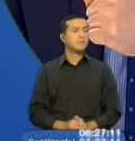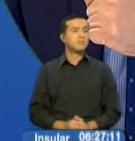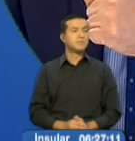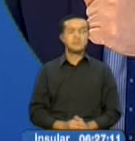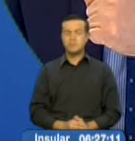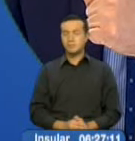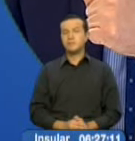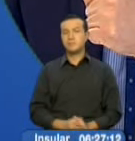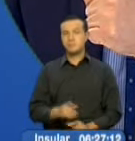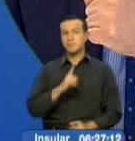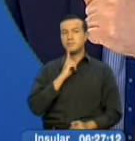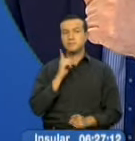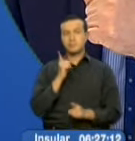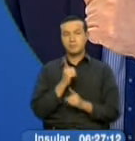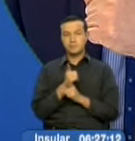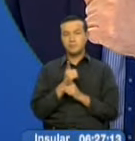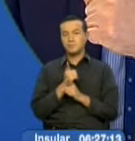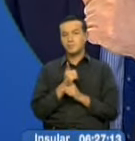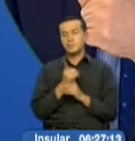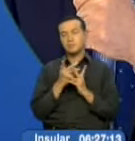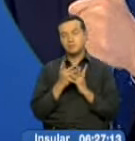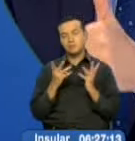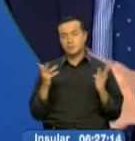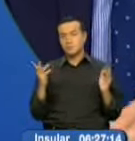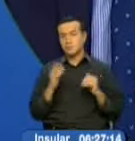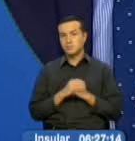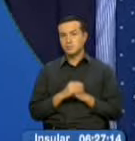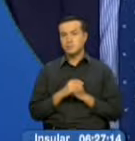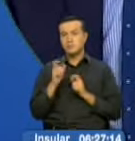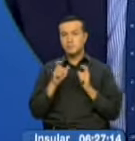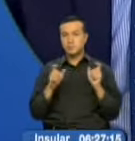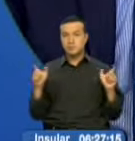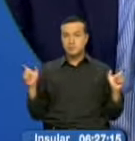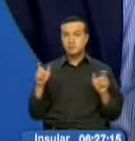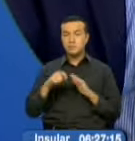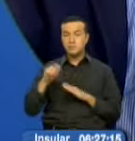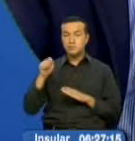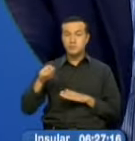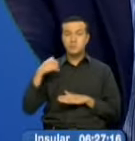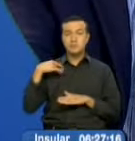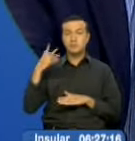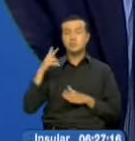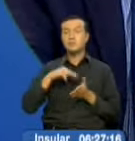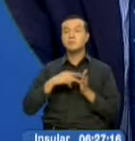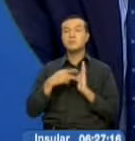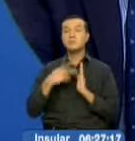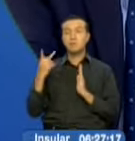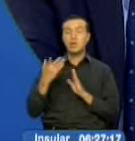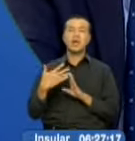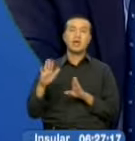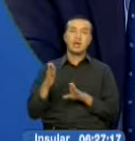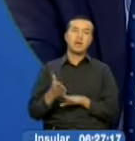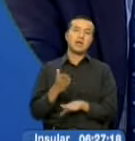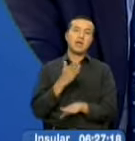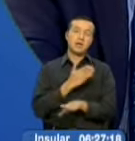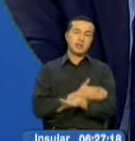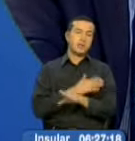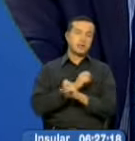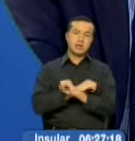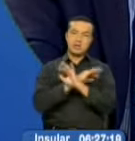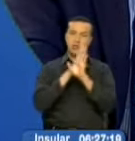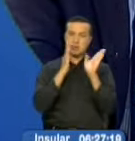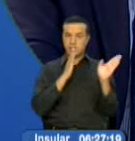Por supuesto, las nulidades son taxativas para las personas que no son abogados, significa que están previa y